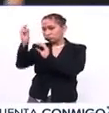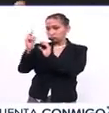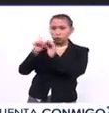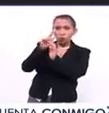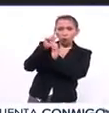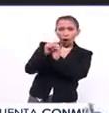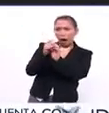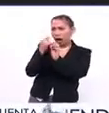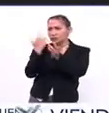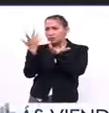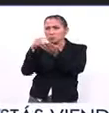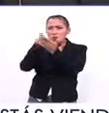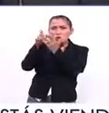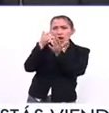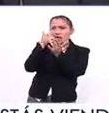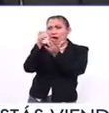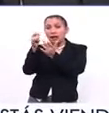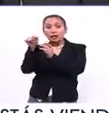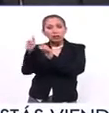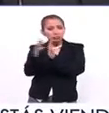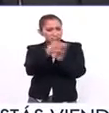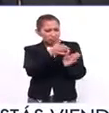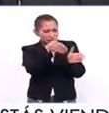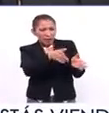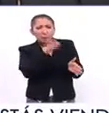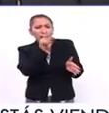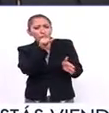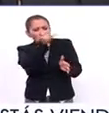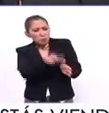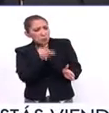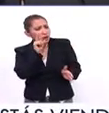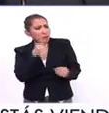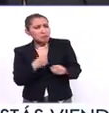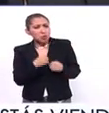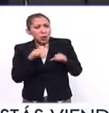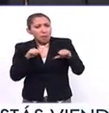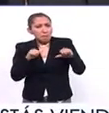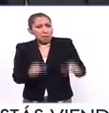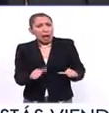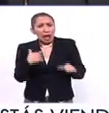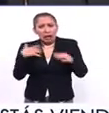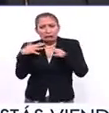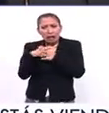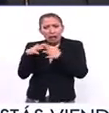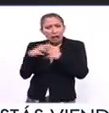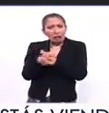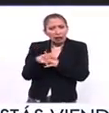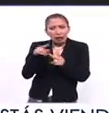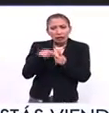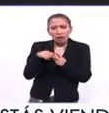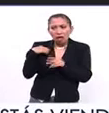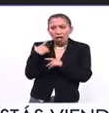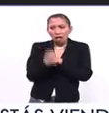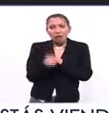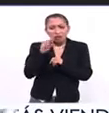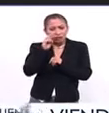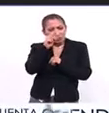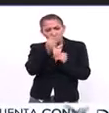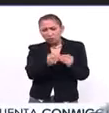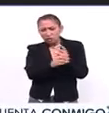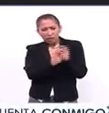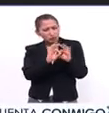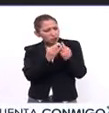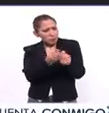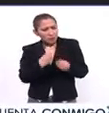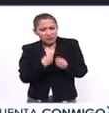escenas medio extrañas, y verla como pues una superviviente de la guerra y como quien tuvo mil